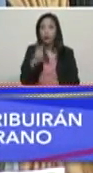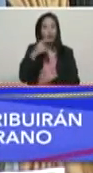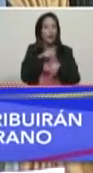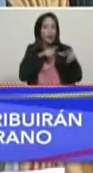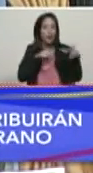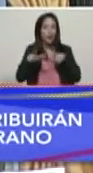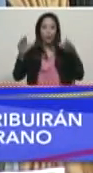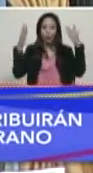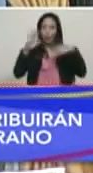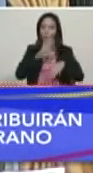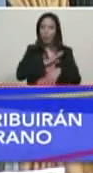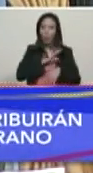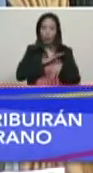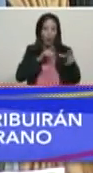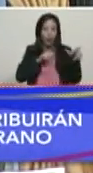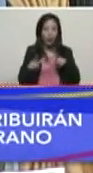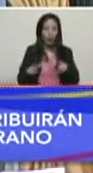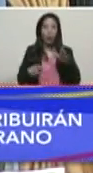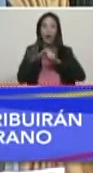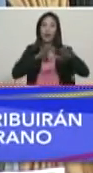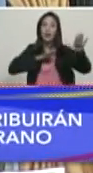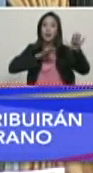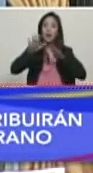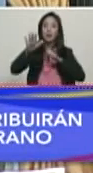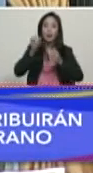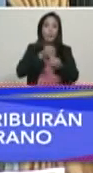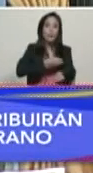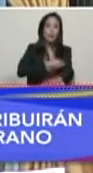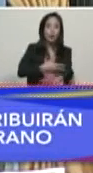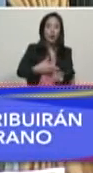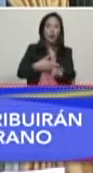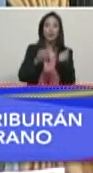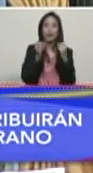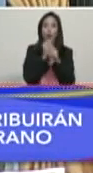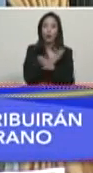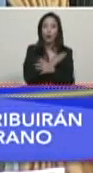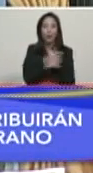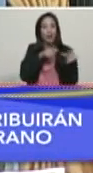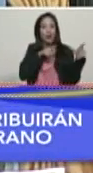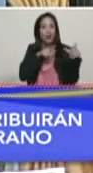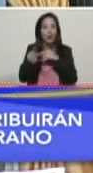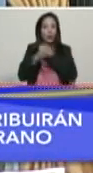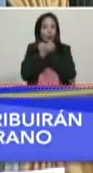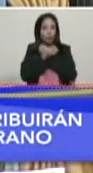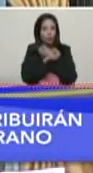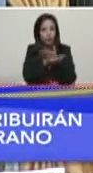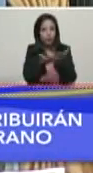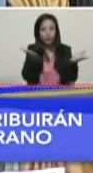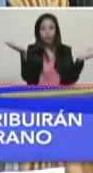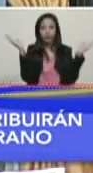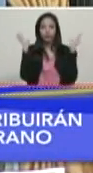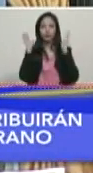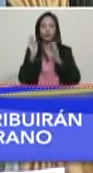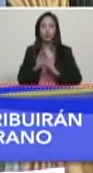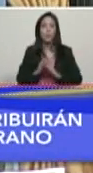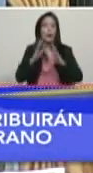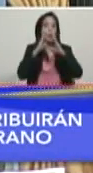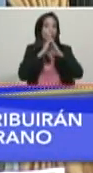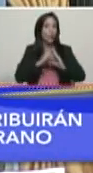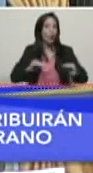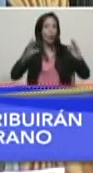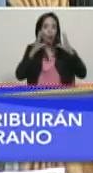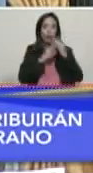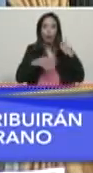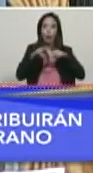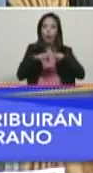manos más de 15 millones de juguetes que vamos a distribuir directamente para que todos los